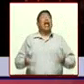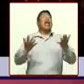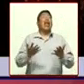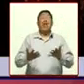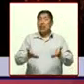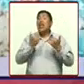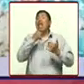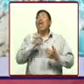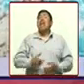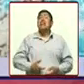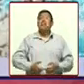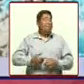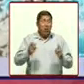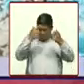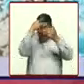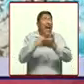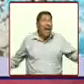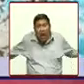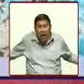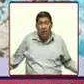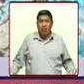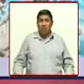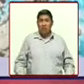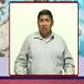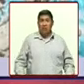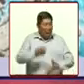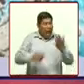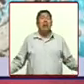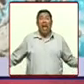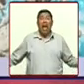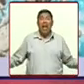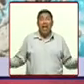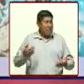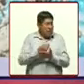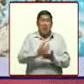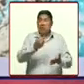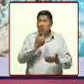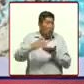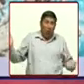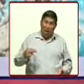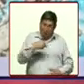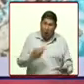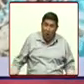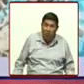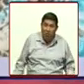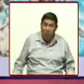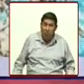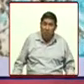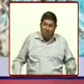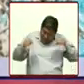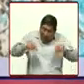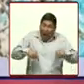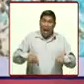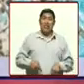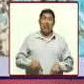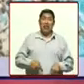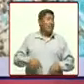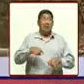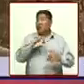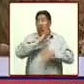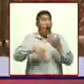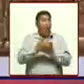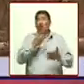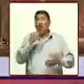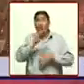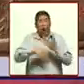Quieren llevarnos a Conce, pero ¿para qué? Aquí pues ya. Si allá nos van a llevar y nos van a votar también. Si ni aquí pidiendo